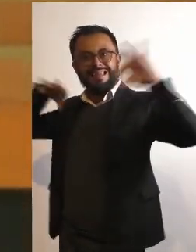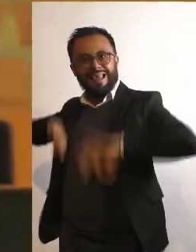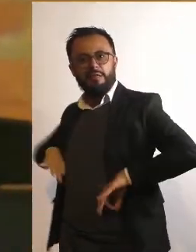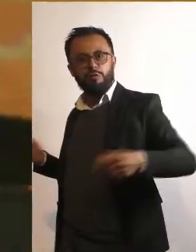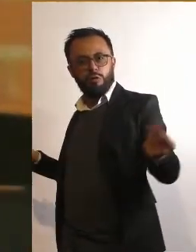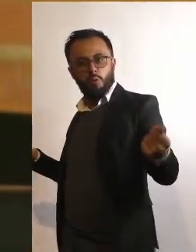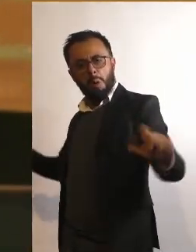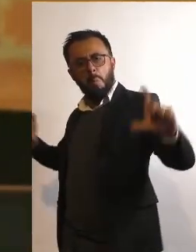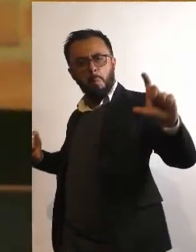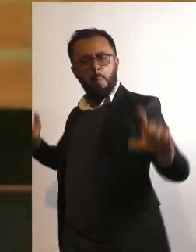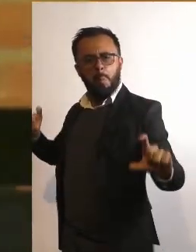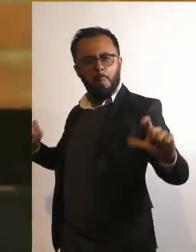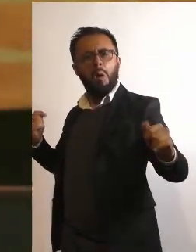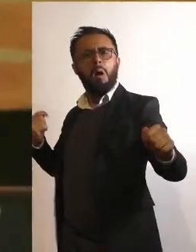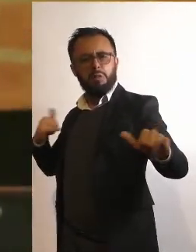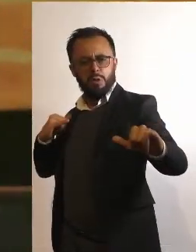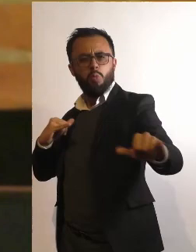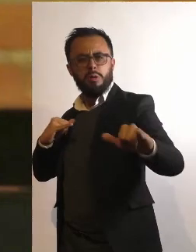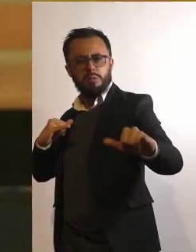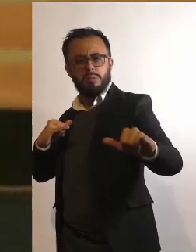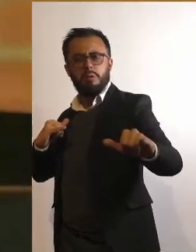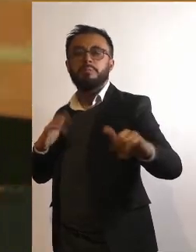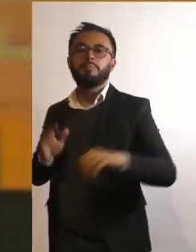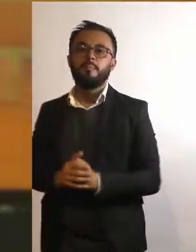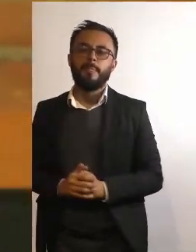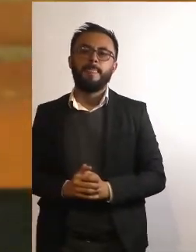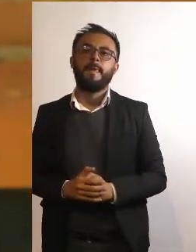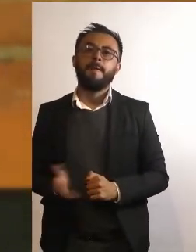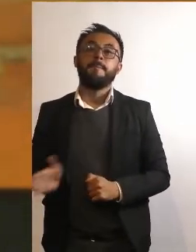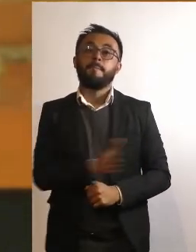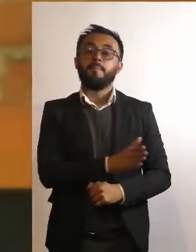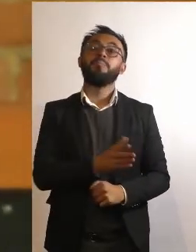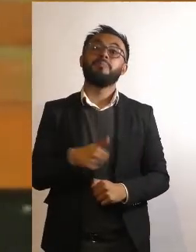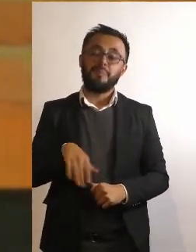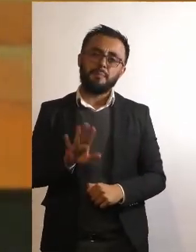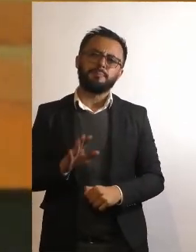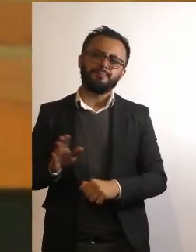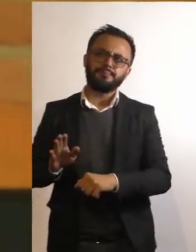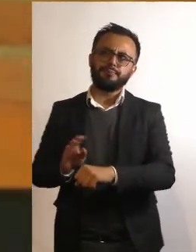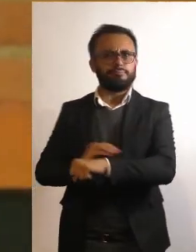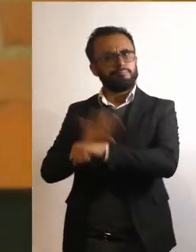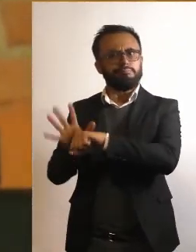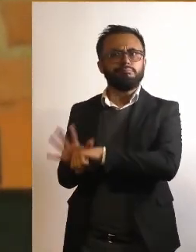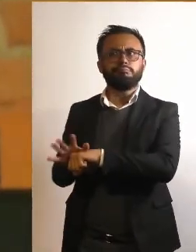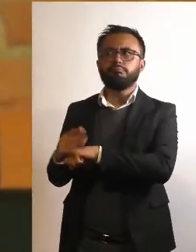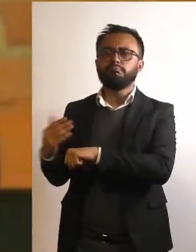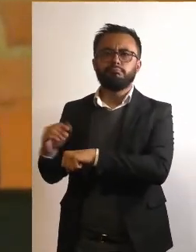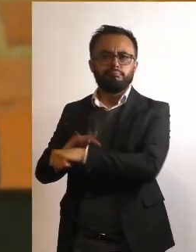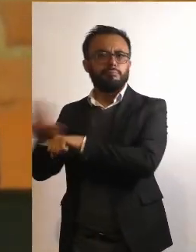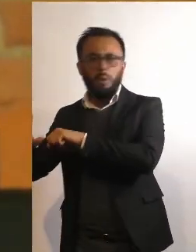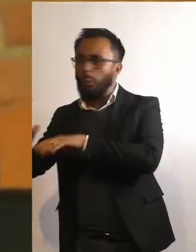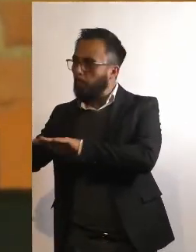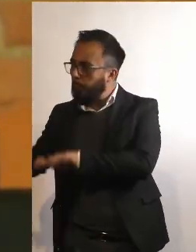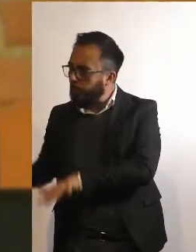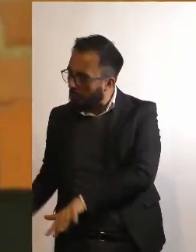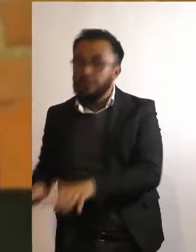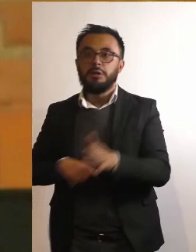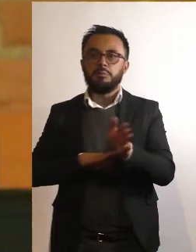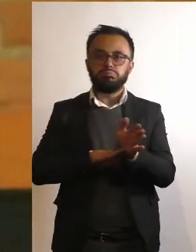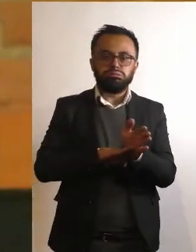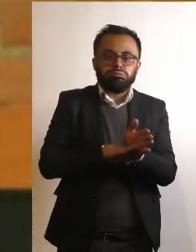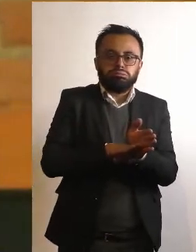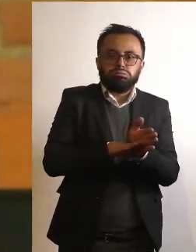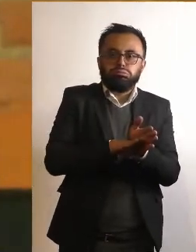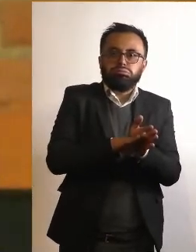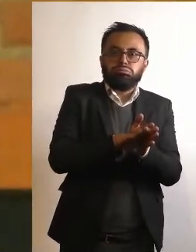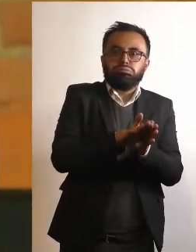con el crecimiento económico, amainó la pandemia, logramos un crecimiento del 3%